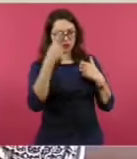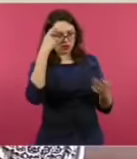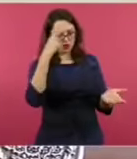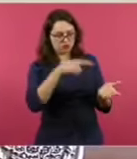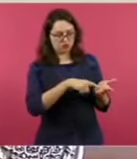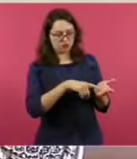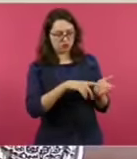Yo creo que se a la Junta de México. Me ha relojado. Yo va Junta El aeropuente.